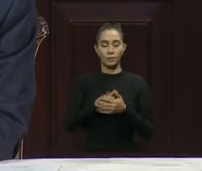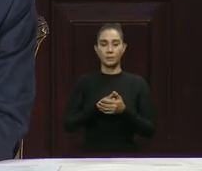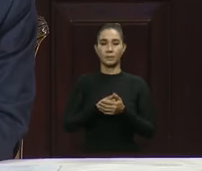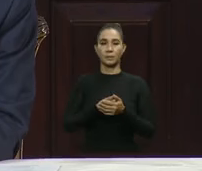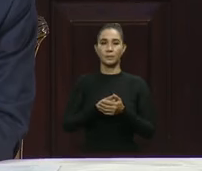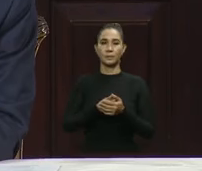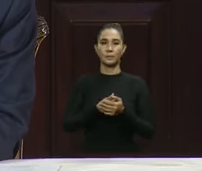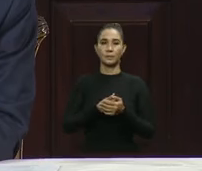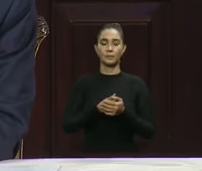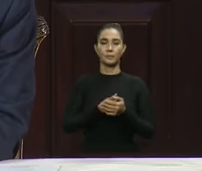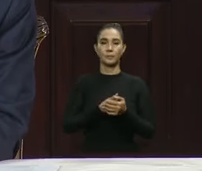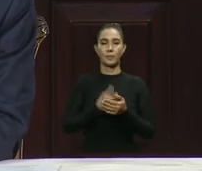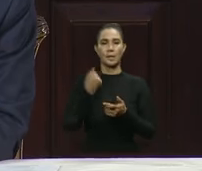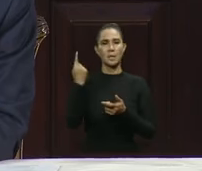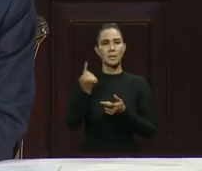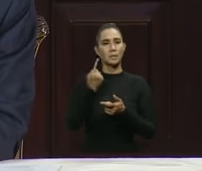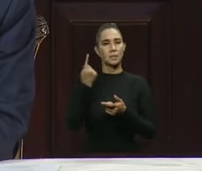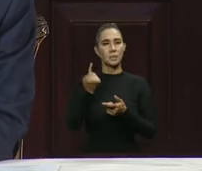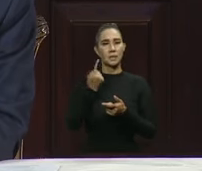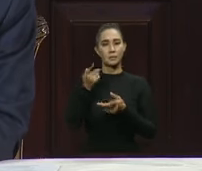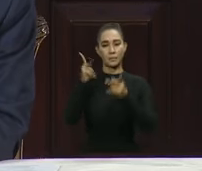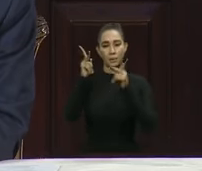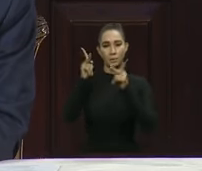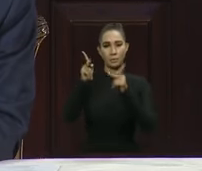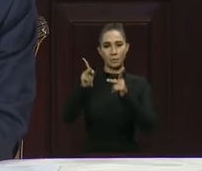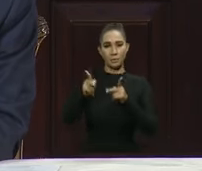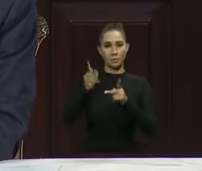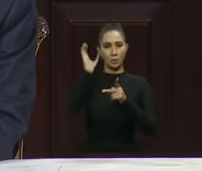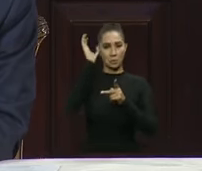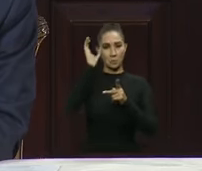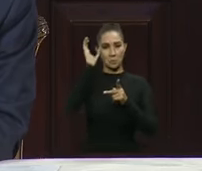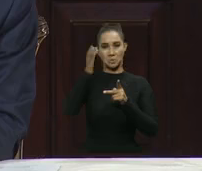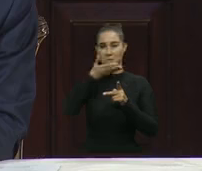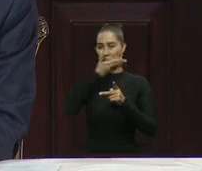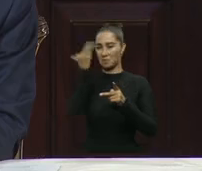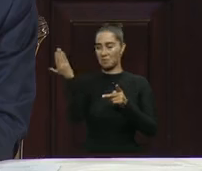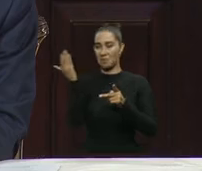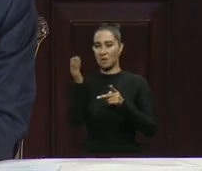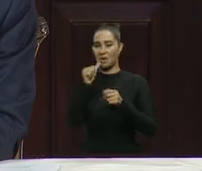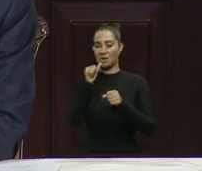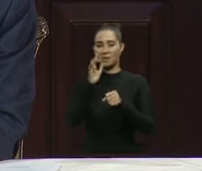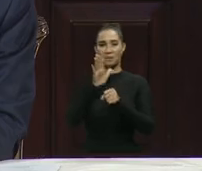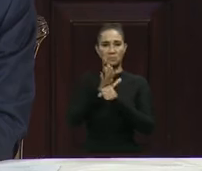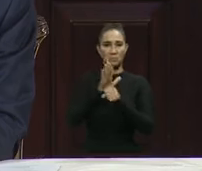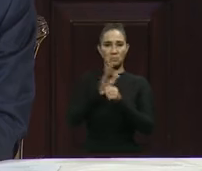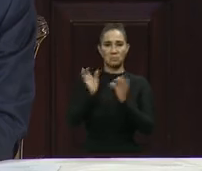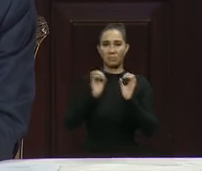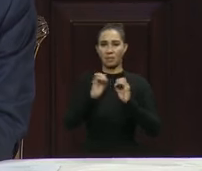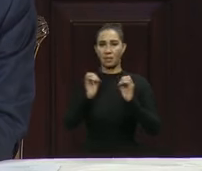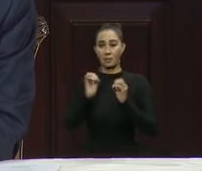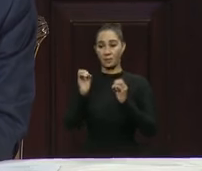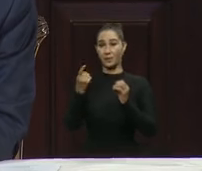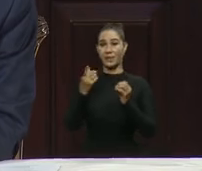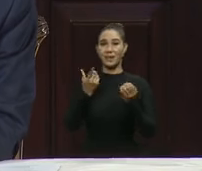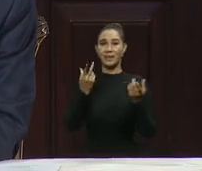siempre hay personas que no tienen ni la conciencia ni el compromiso social, que se